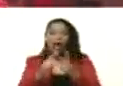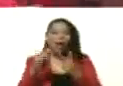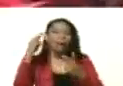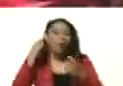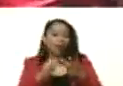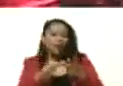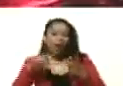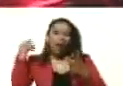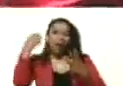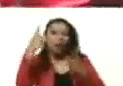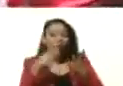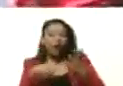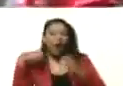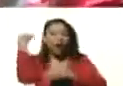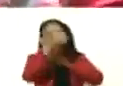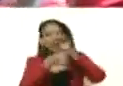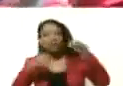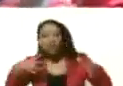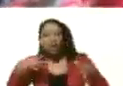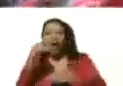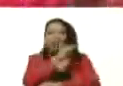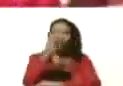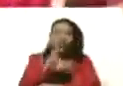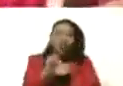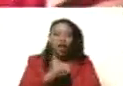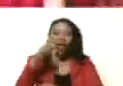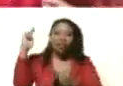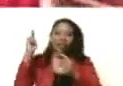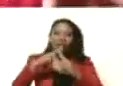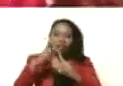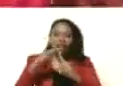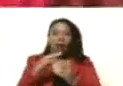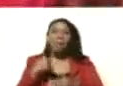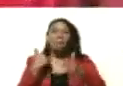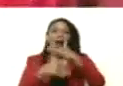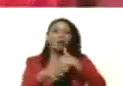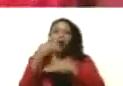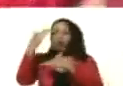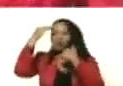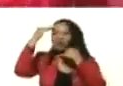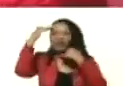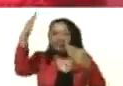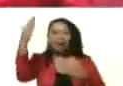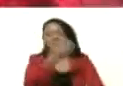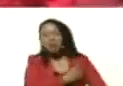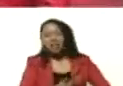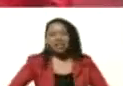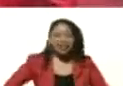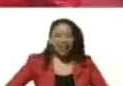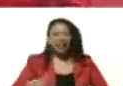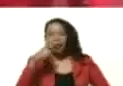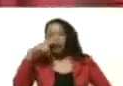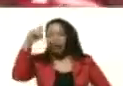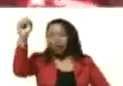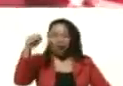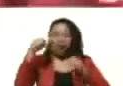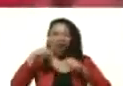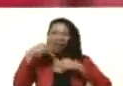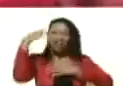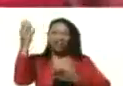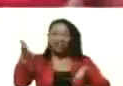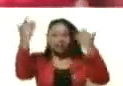en Apure, en Amazonas, en el Zulia, en el Táchira. Vamos a enviarle un saludo a nuestro hermano presidente desde Barinas. ¡Arriba,